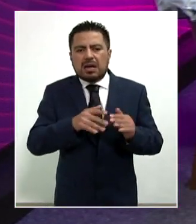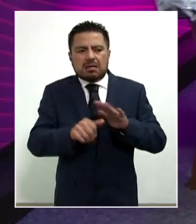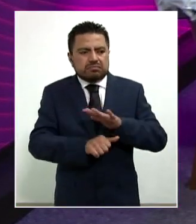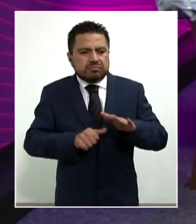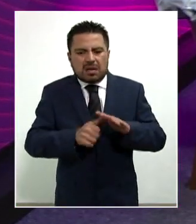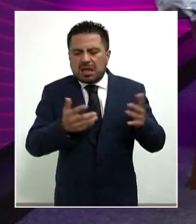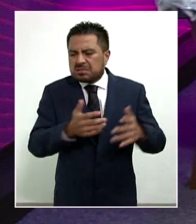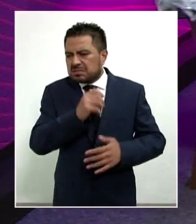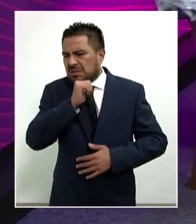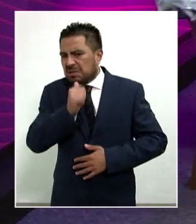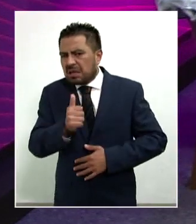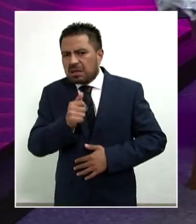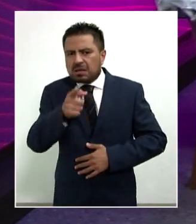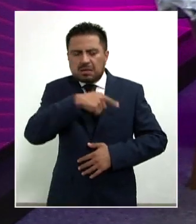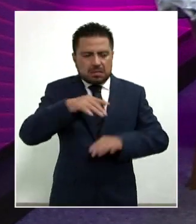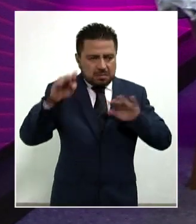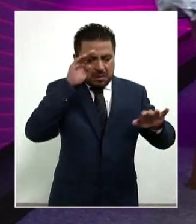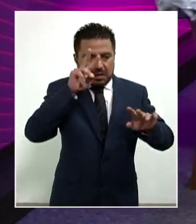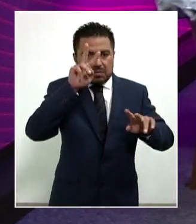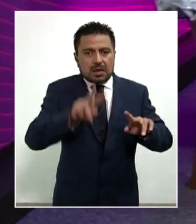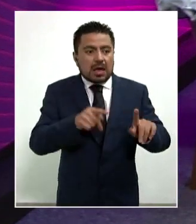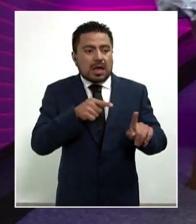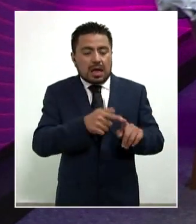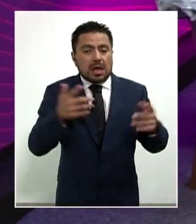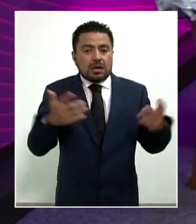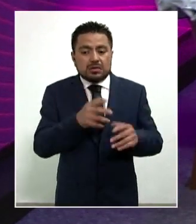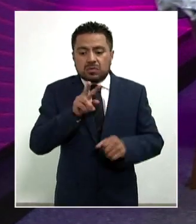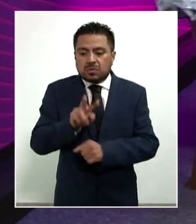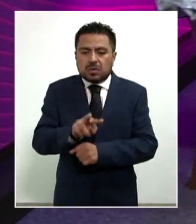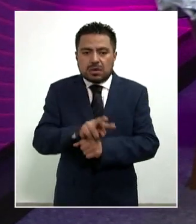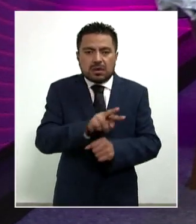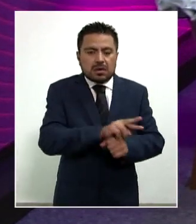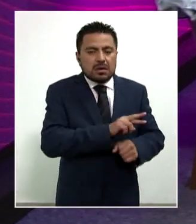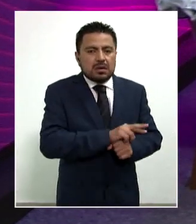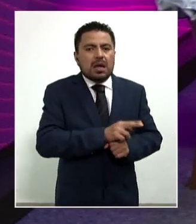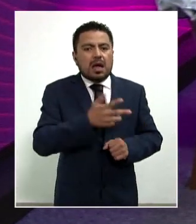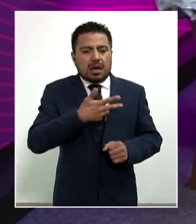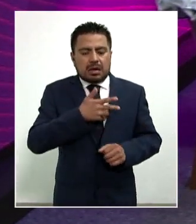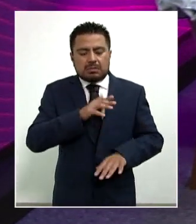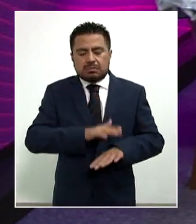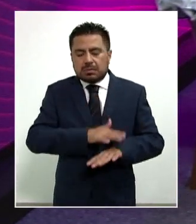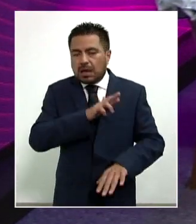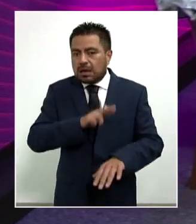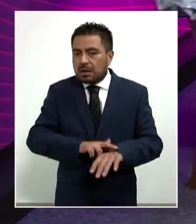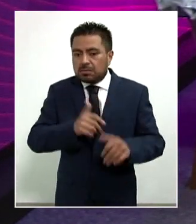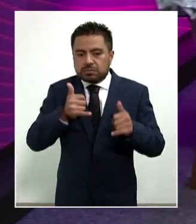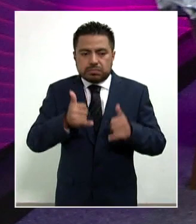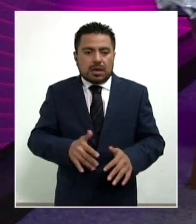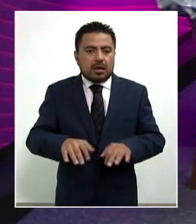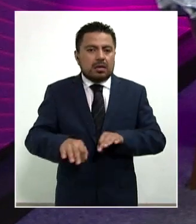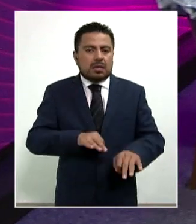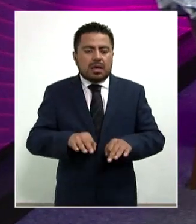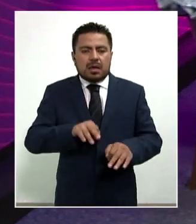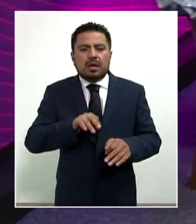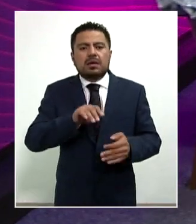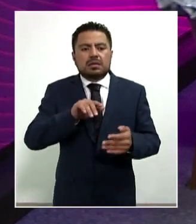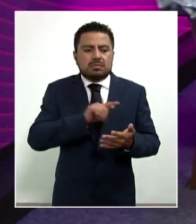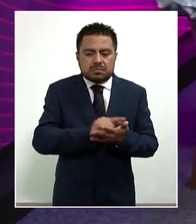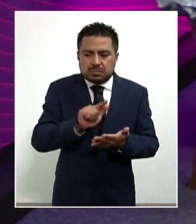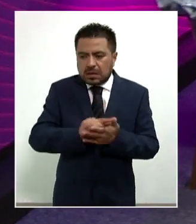haciendo nada, pensemos que en verdad es ella la que está cuidando y tiene una carga de trabajo doméstico y de cuidado